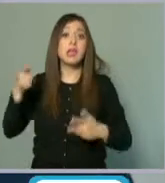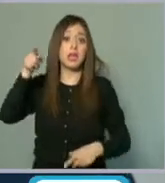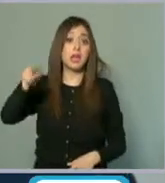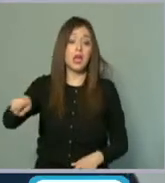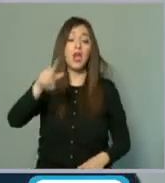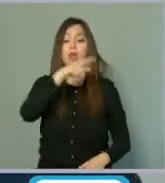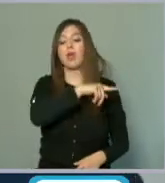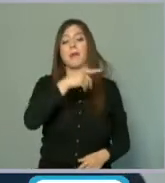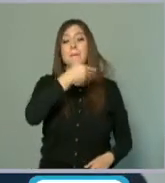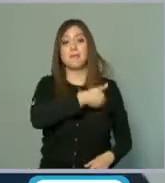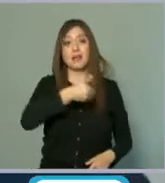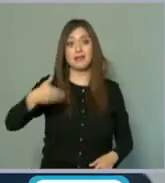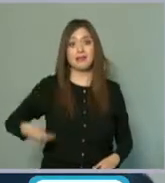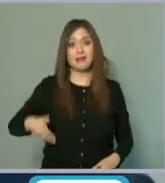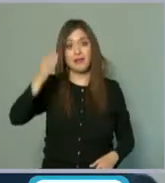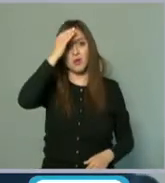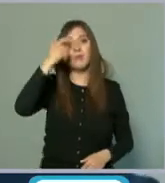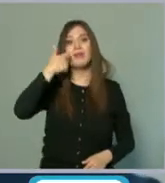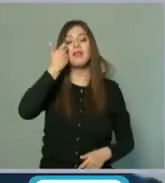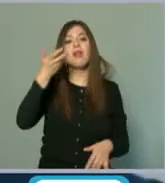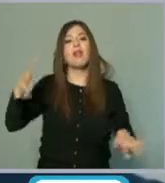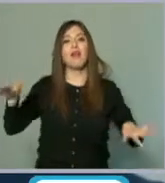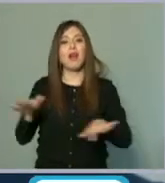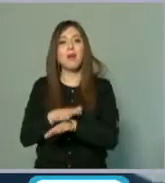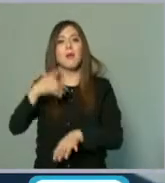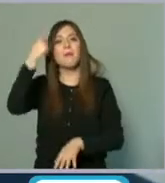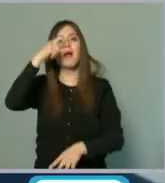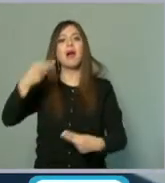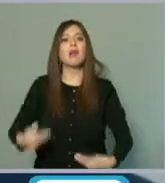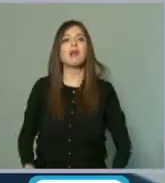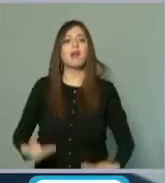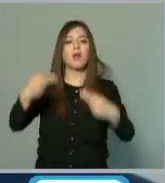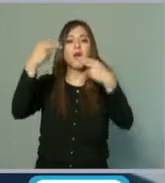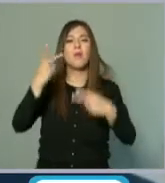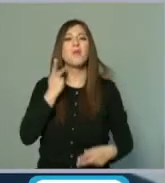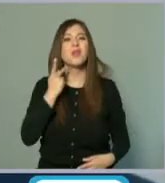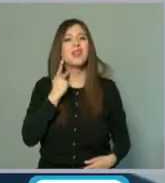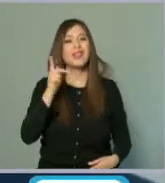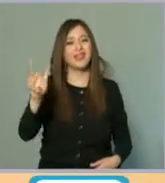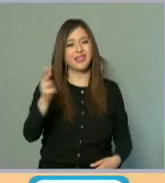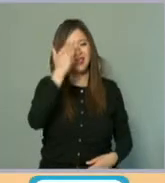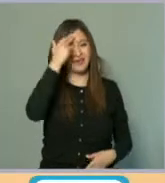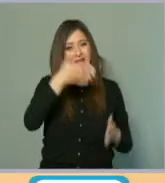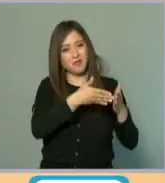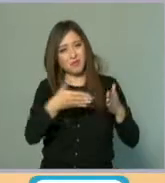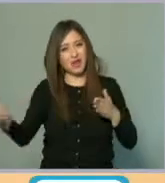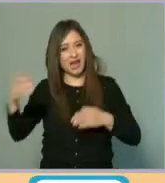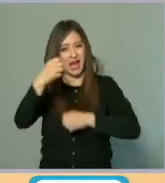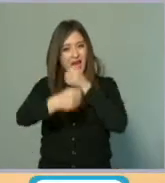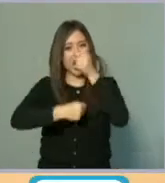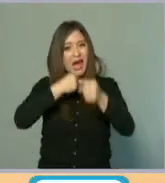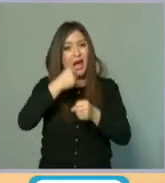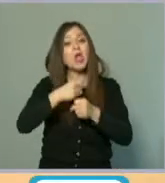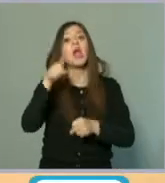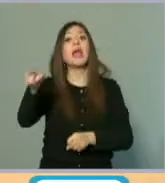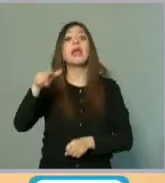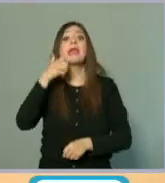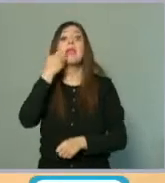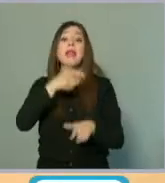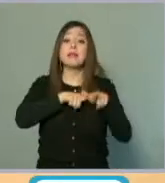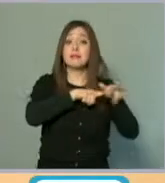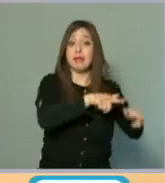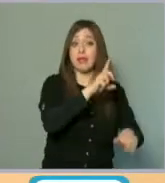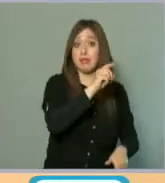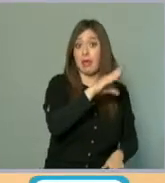utilizar como una moneda de cambio para otras negociaciones políticas. Lo hemos visto a lo largo de este año. Como lo del muro, ¿no? El muro, el